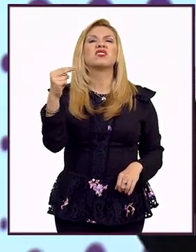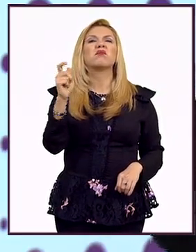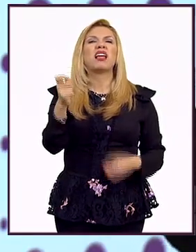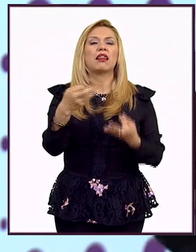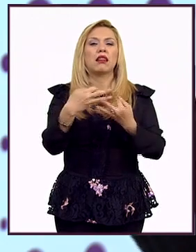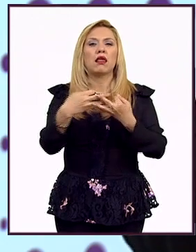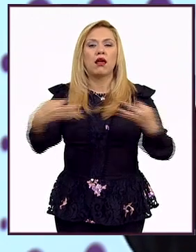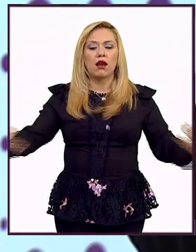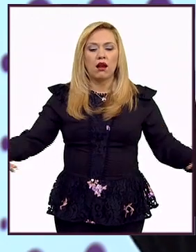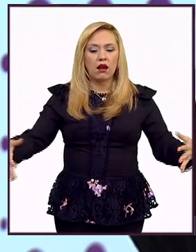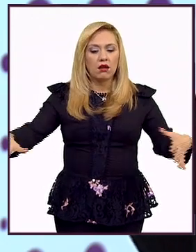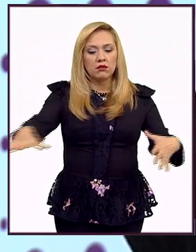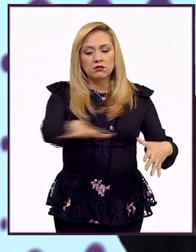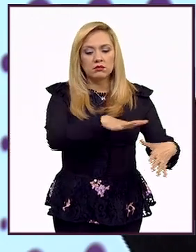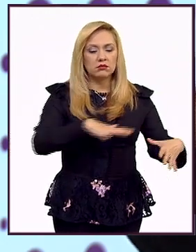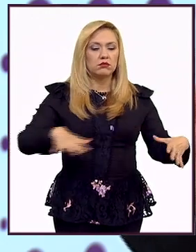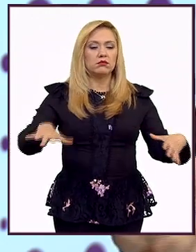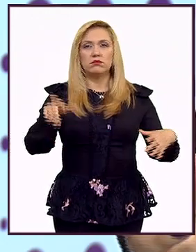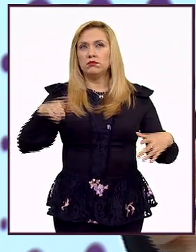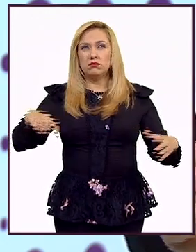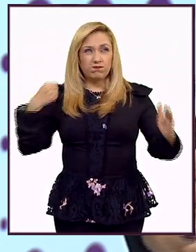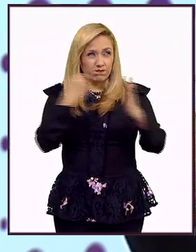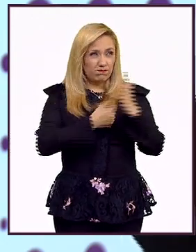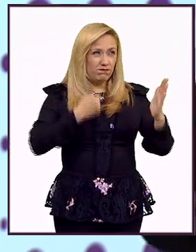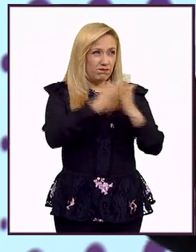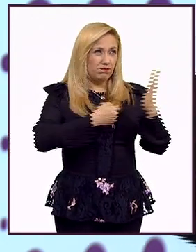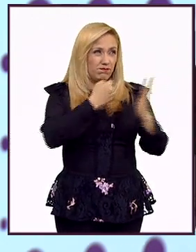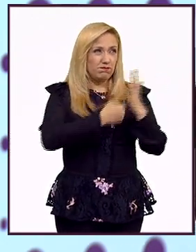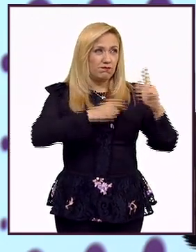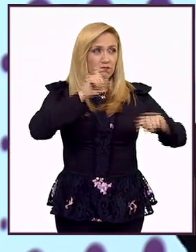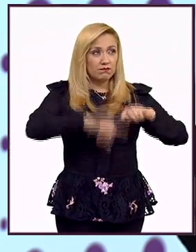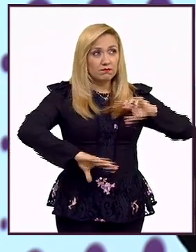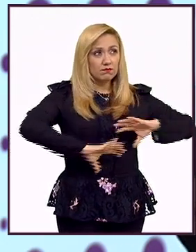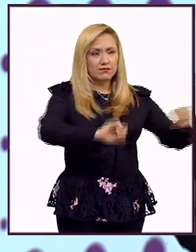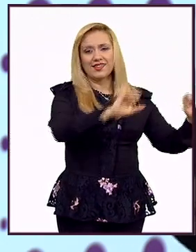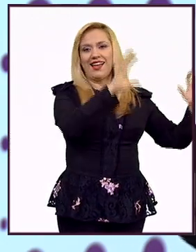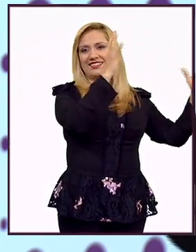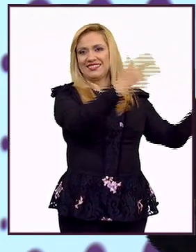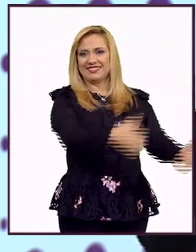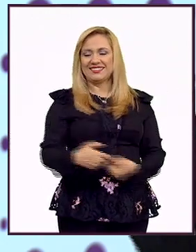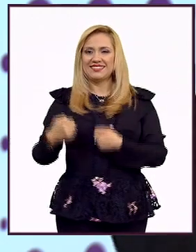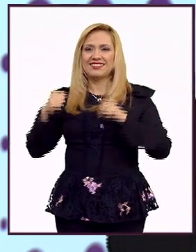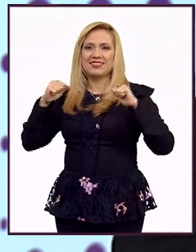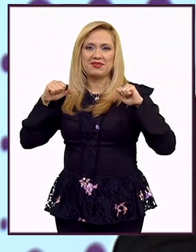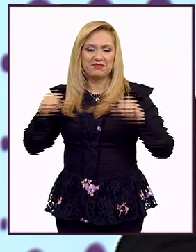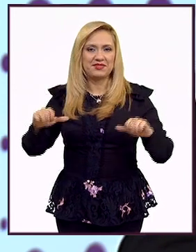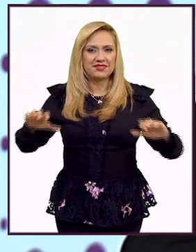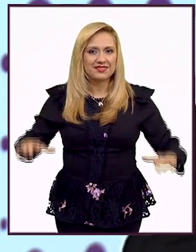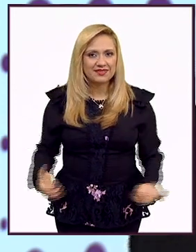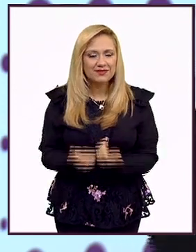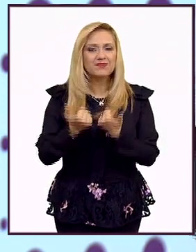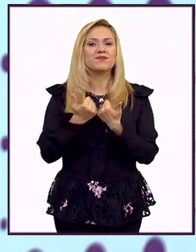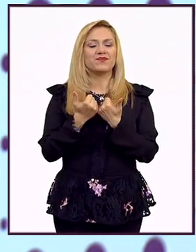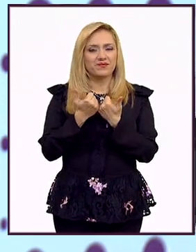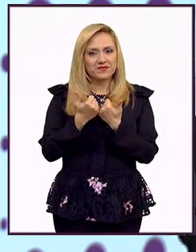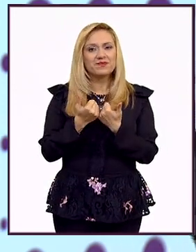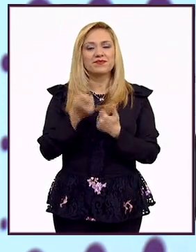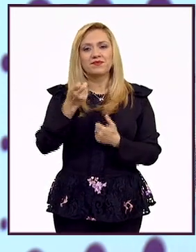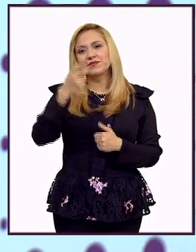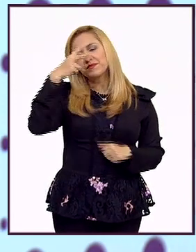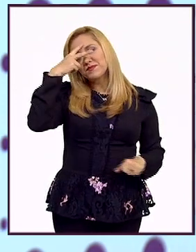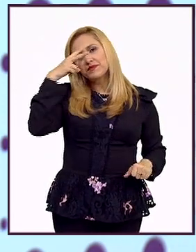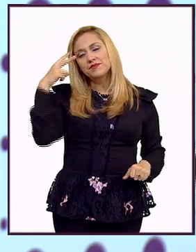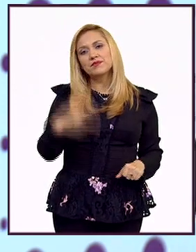accedieron a la tierra por diferentes vías, ya sea porque hubieran sido despojados o porque se les dotó de tierras a partir de esas dos acciones. Y entonces